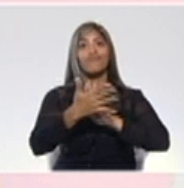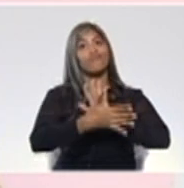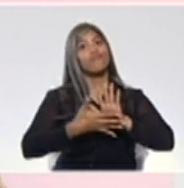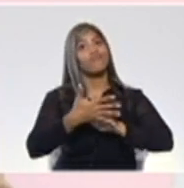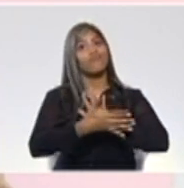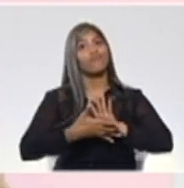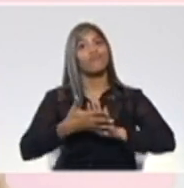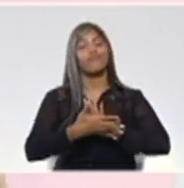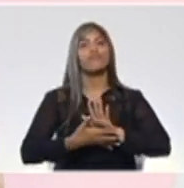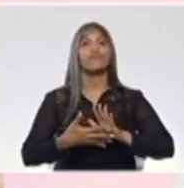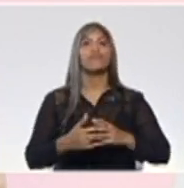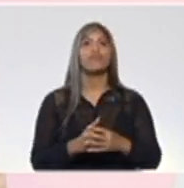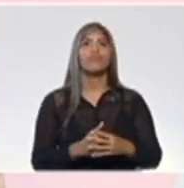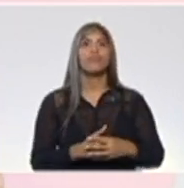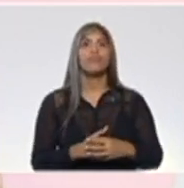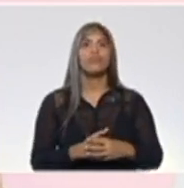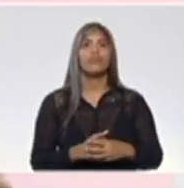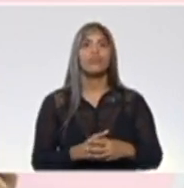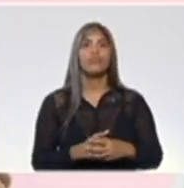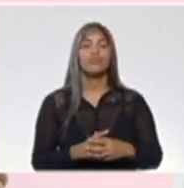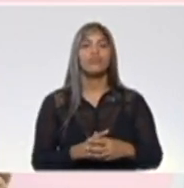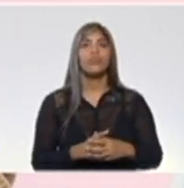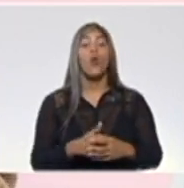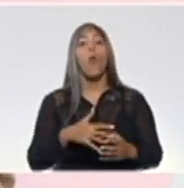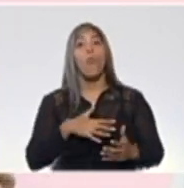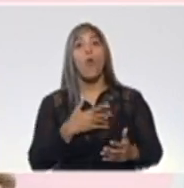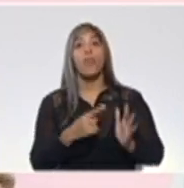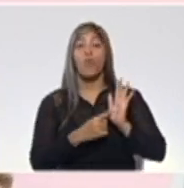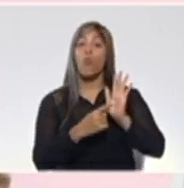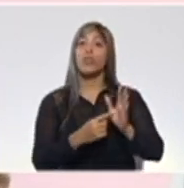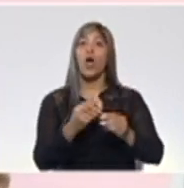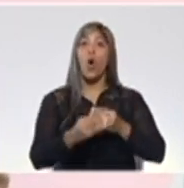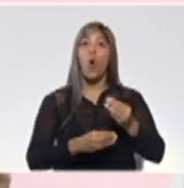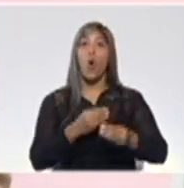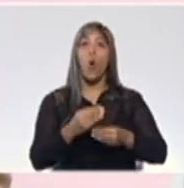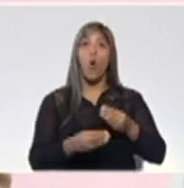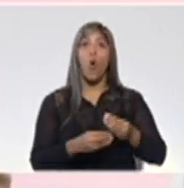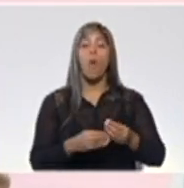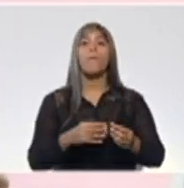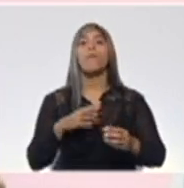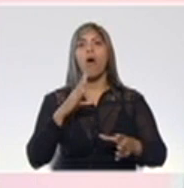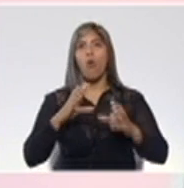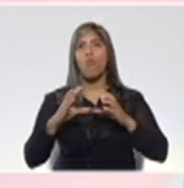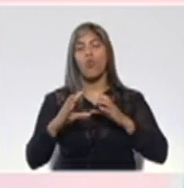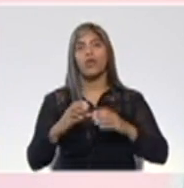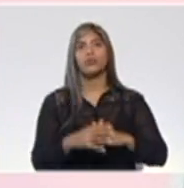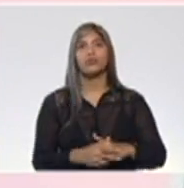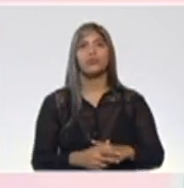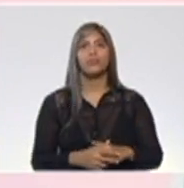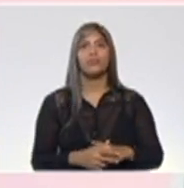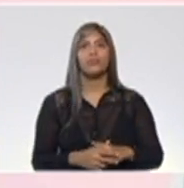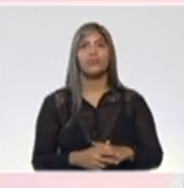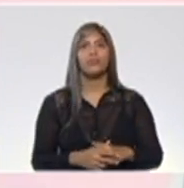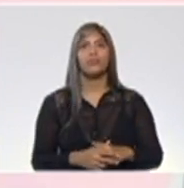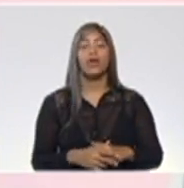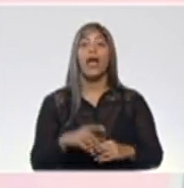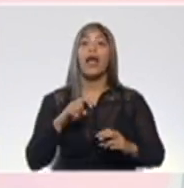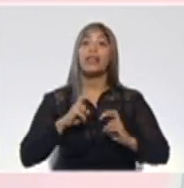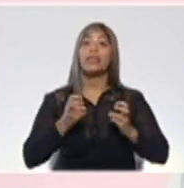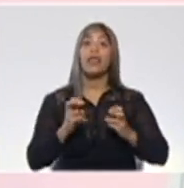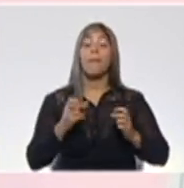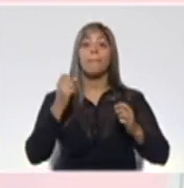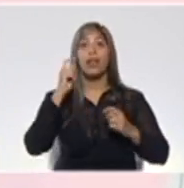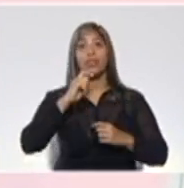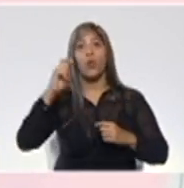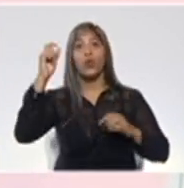y empoderamiento de esas señas que nos muestran a través de la lengua de señas venezolana. El referente teórico práctico